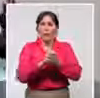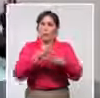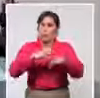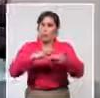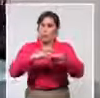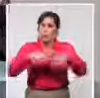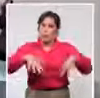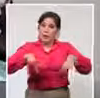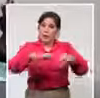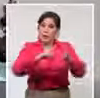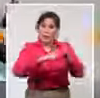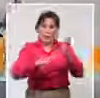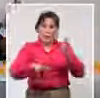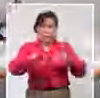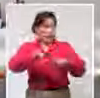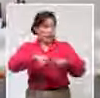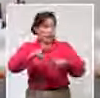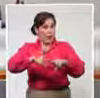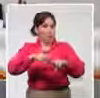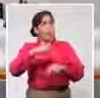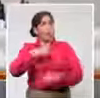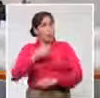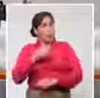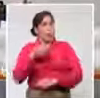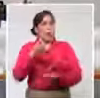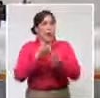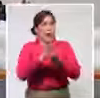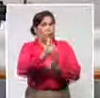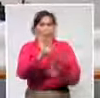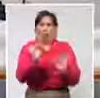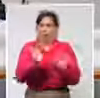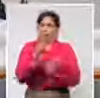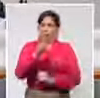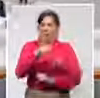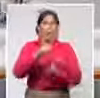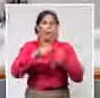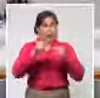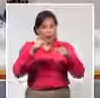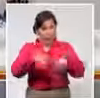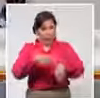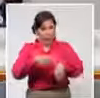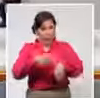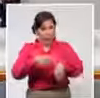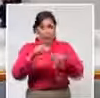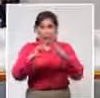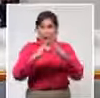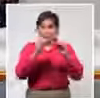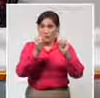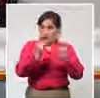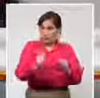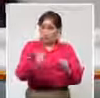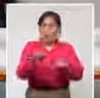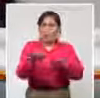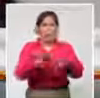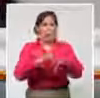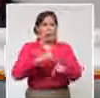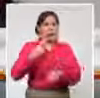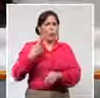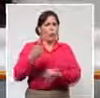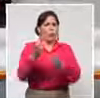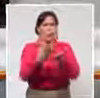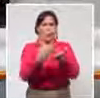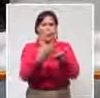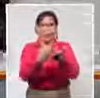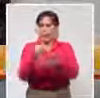epidemiológica en mi provincia, no he podido regresar a mi aula, pero ahora en mi casa he preparado todos mis